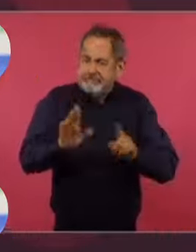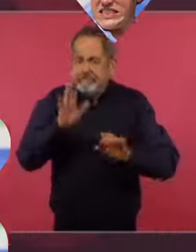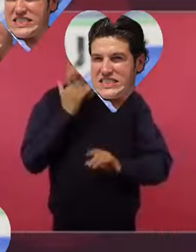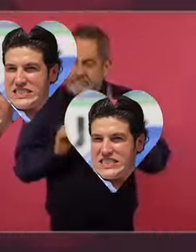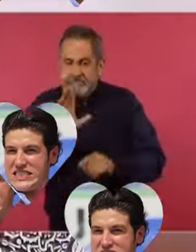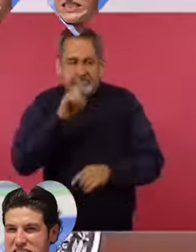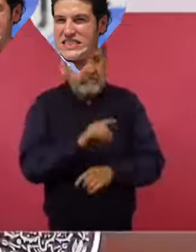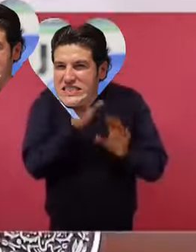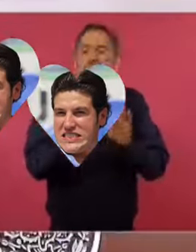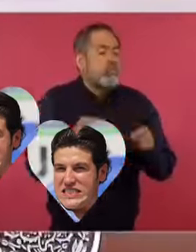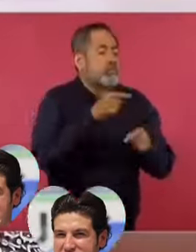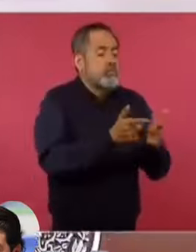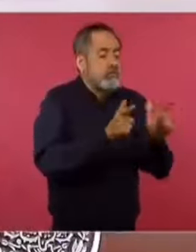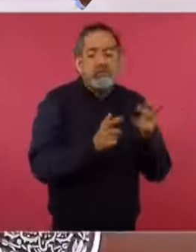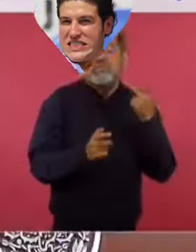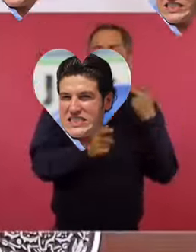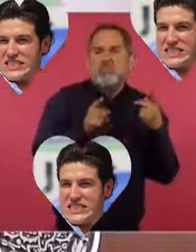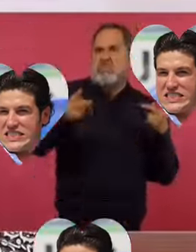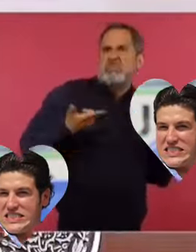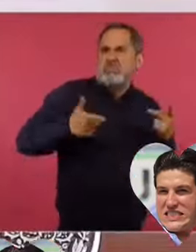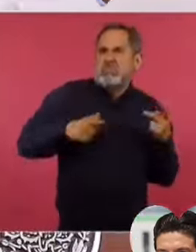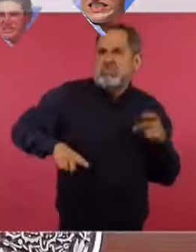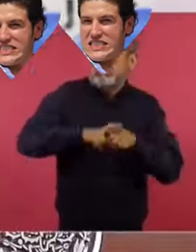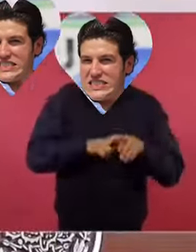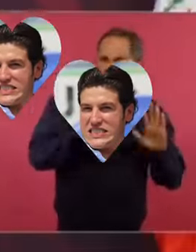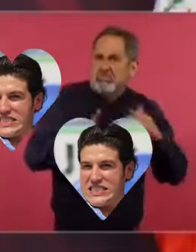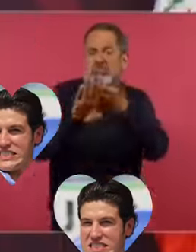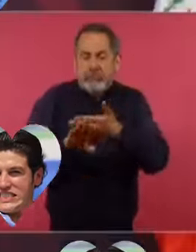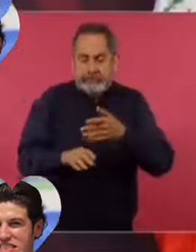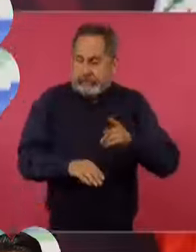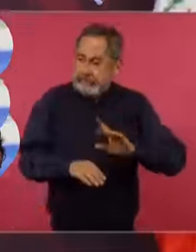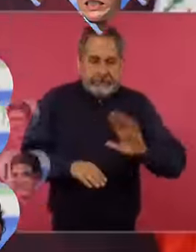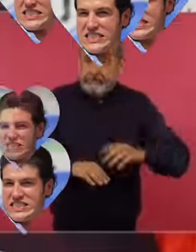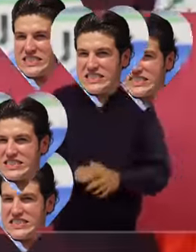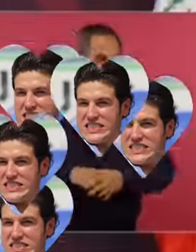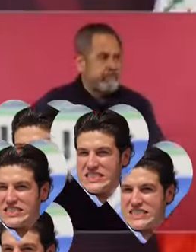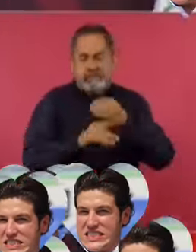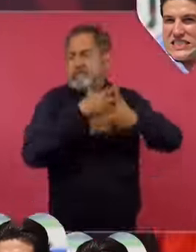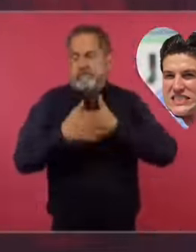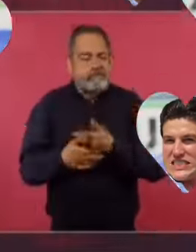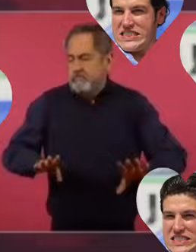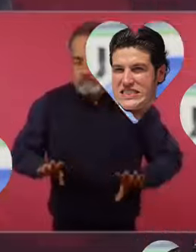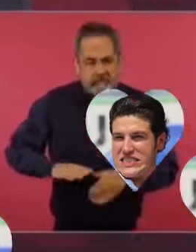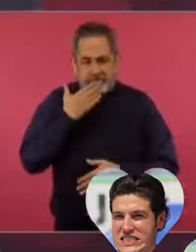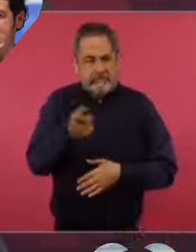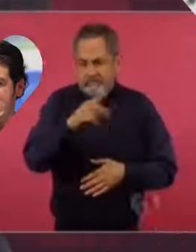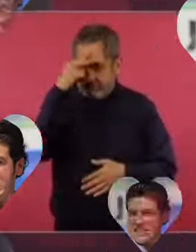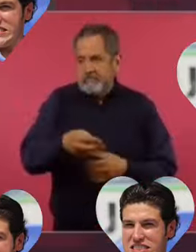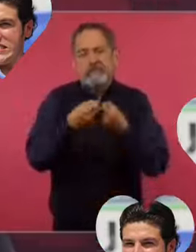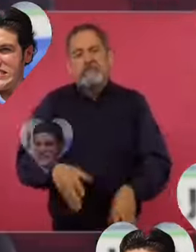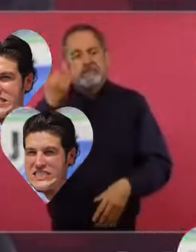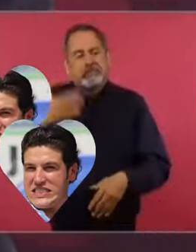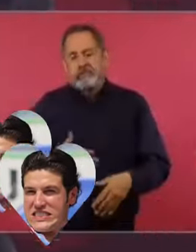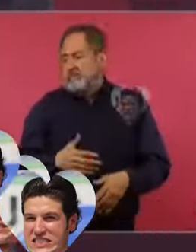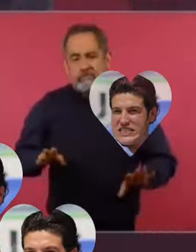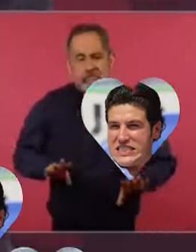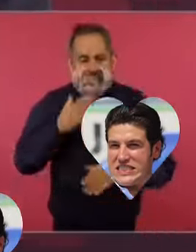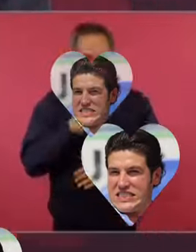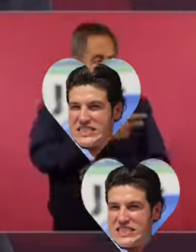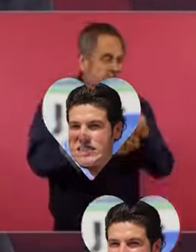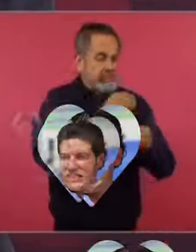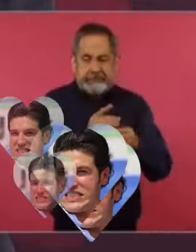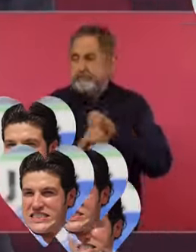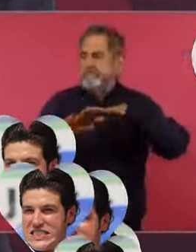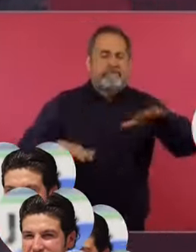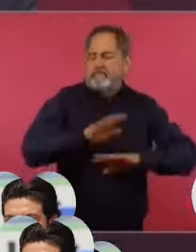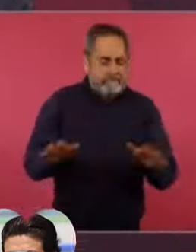o de grupos políticos facciosos. Porque no nos conviene en México la discordia, la